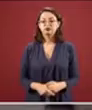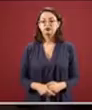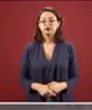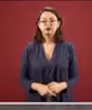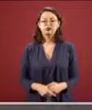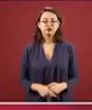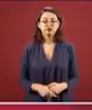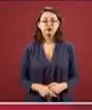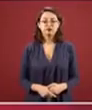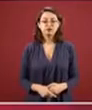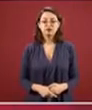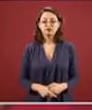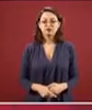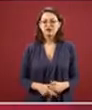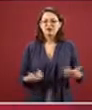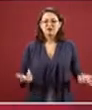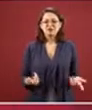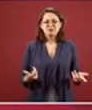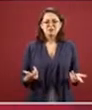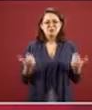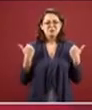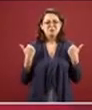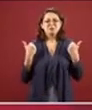¿Qué tienen que tener asesores?